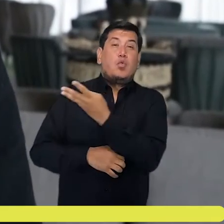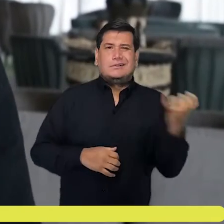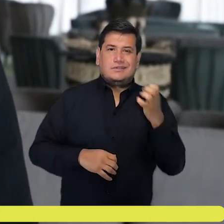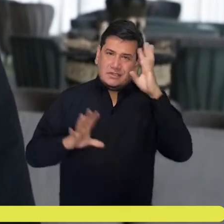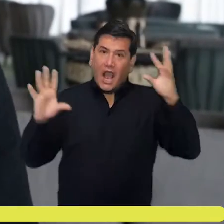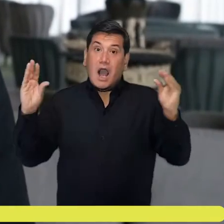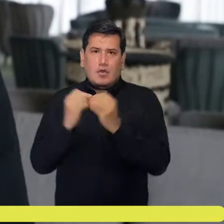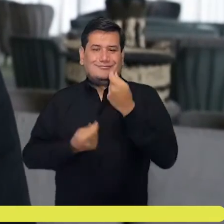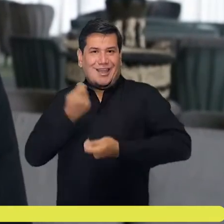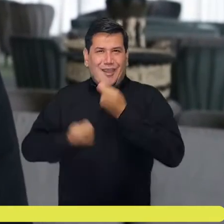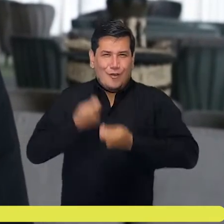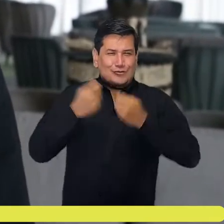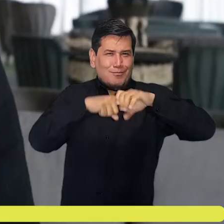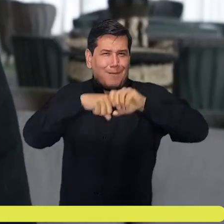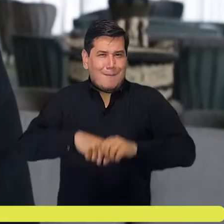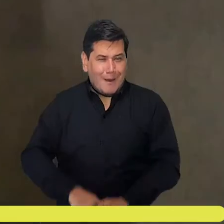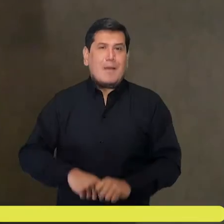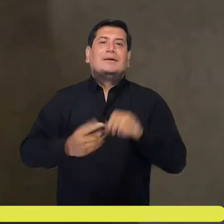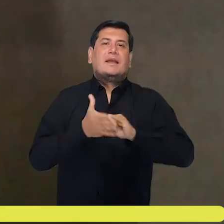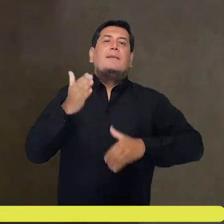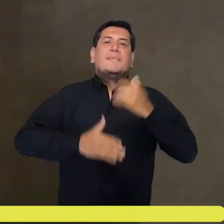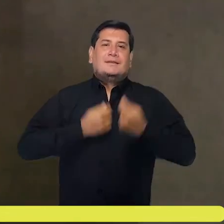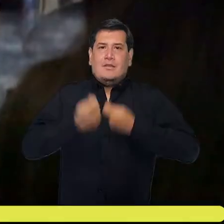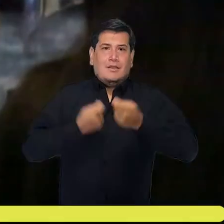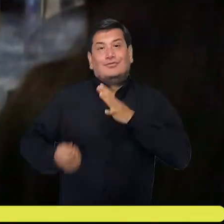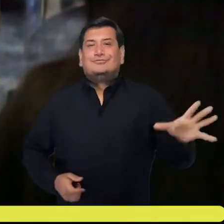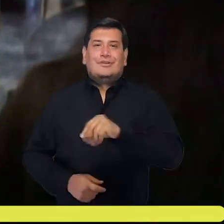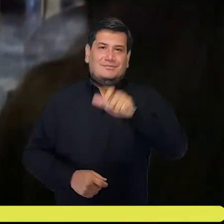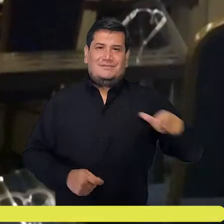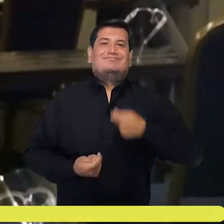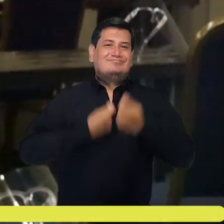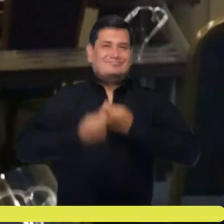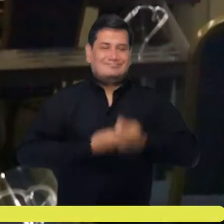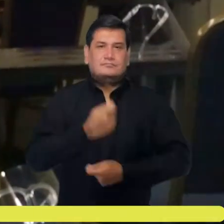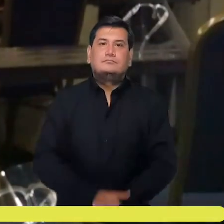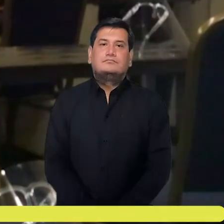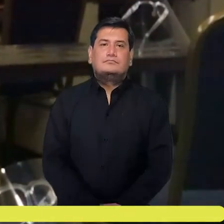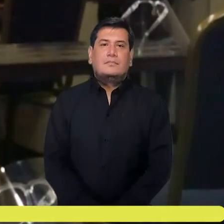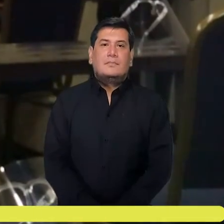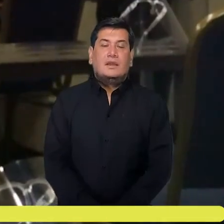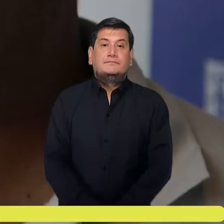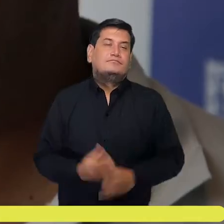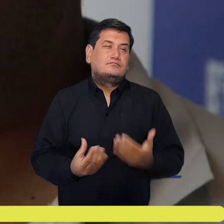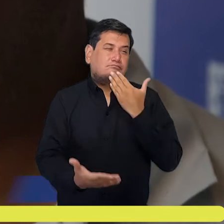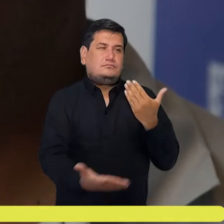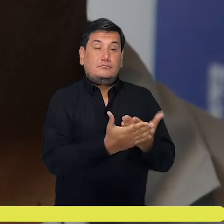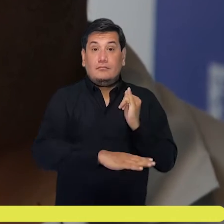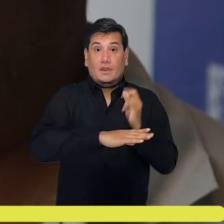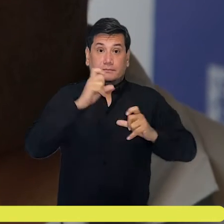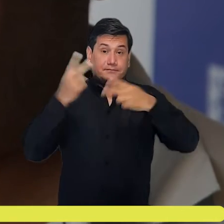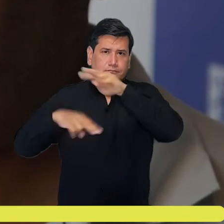con 400 citas de negocios se empiece a reactivar precisamente ese networking entre nuestros empresarios. Y gracias al